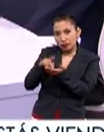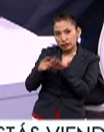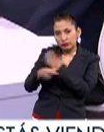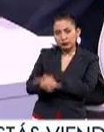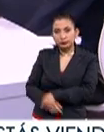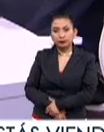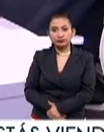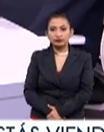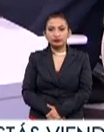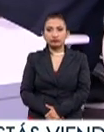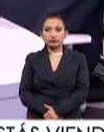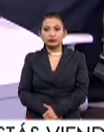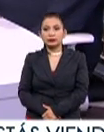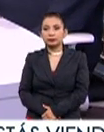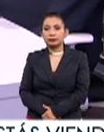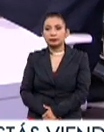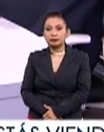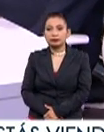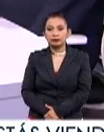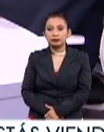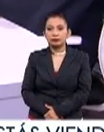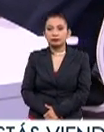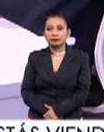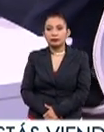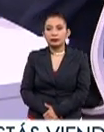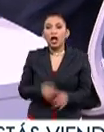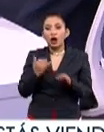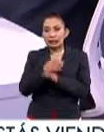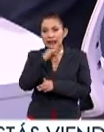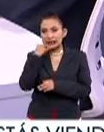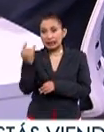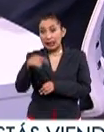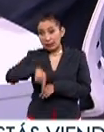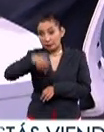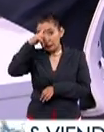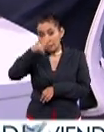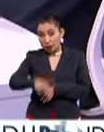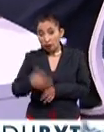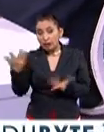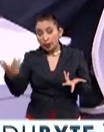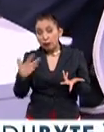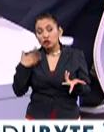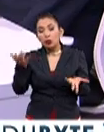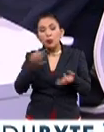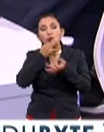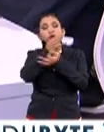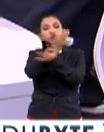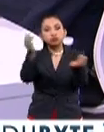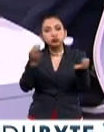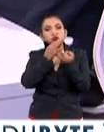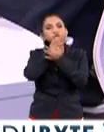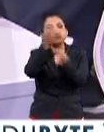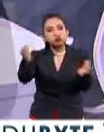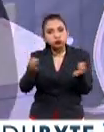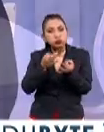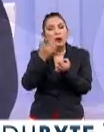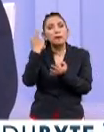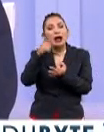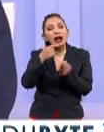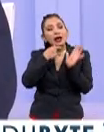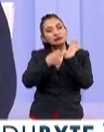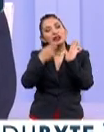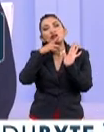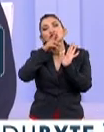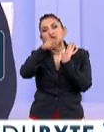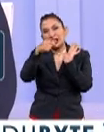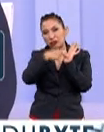proyecto? Justo ahora, tanto en Chile como en México, hemos hecho jornadas de difusión para dar a conocer